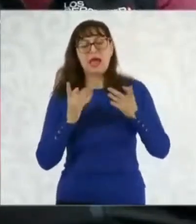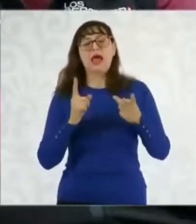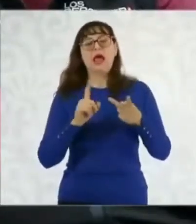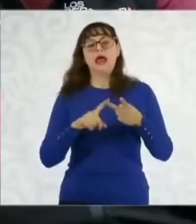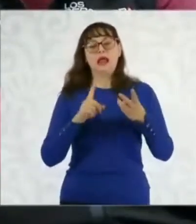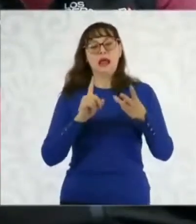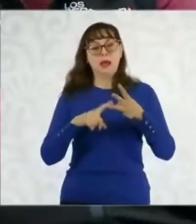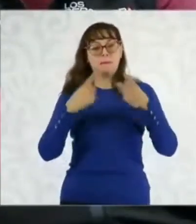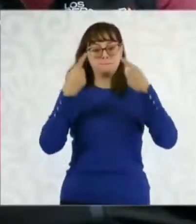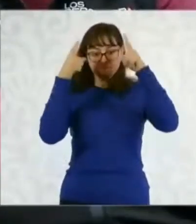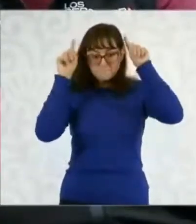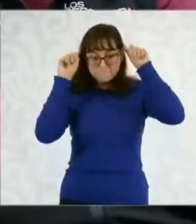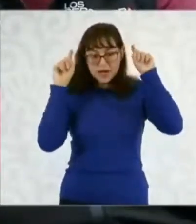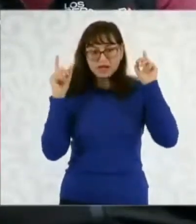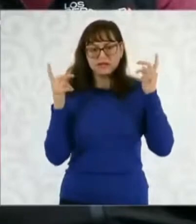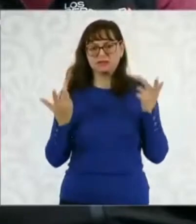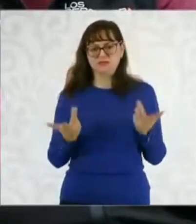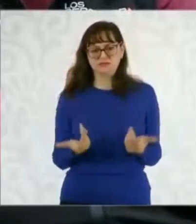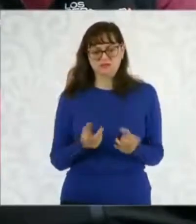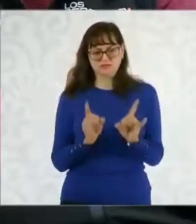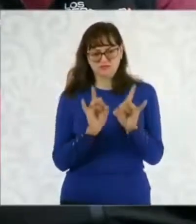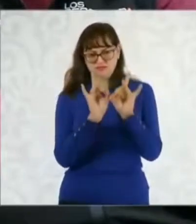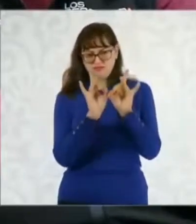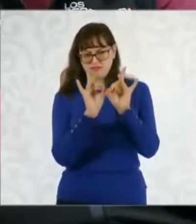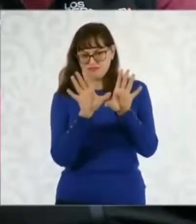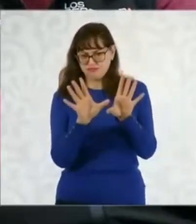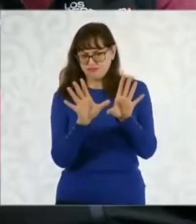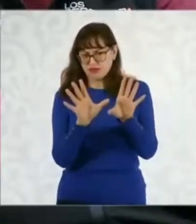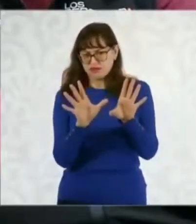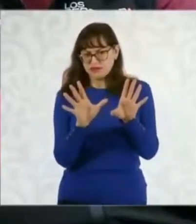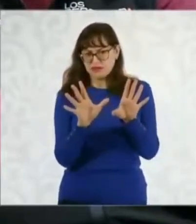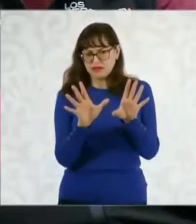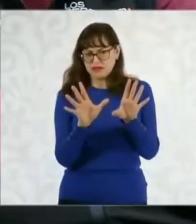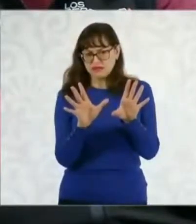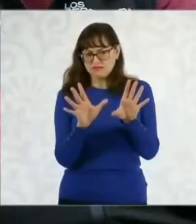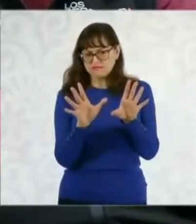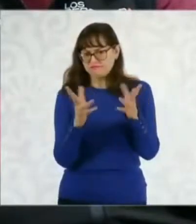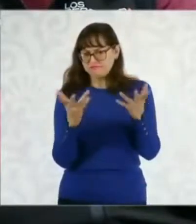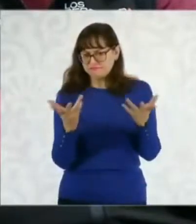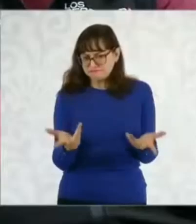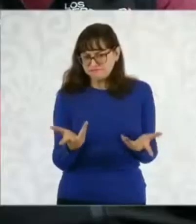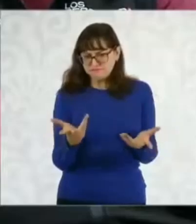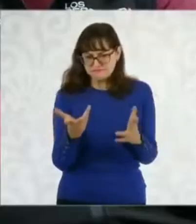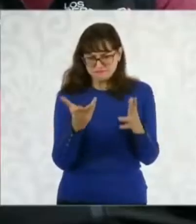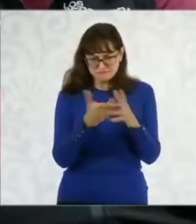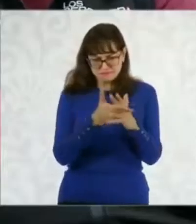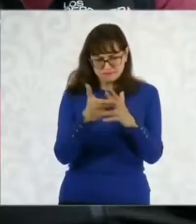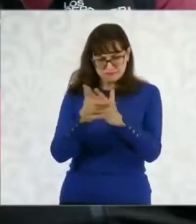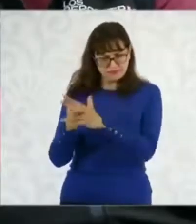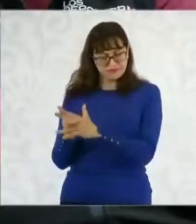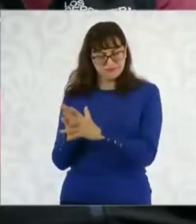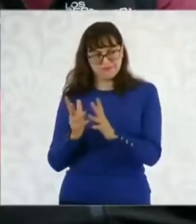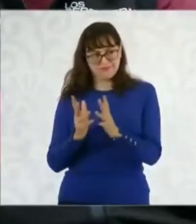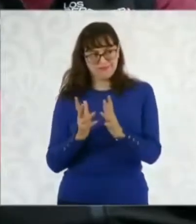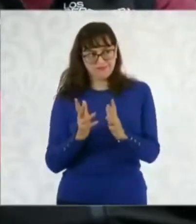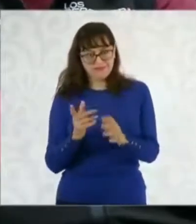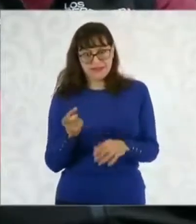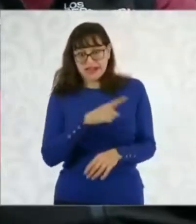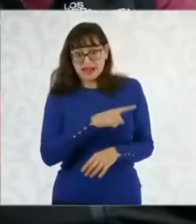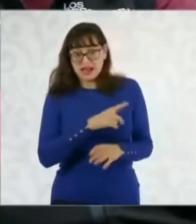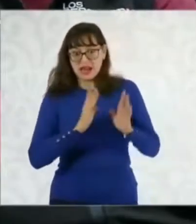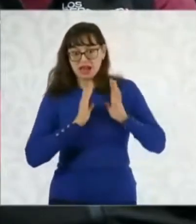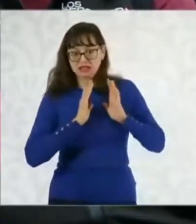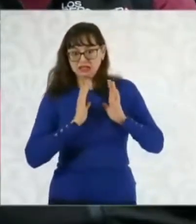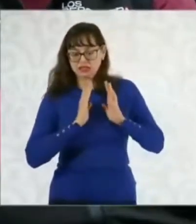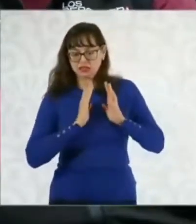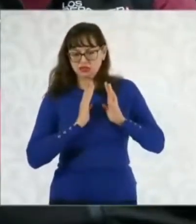marinos en torno a cómo se dan las respuestas oficiales respecto de ciertos homicidios que se han dado cuando el